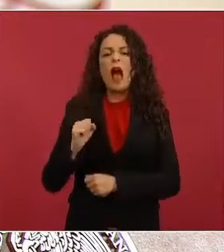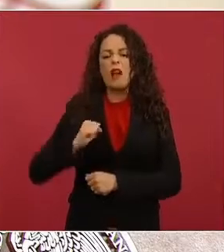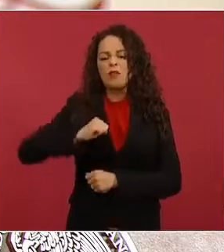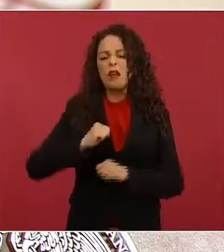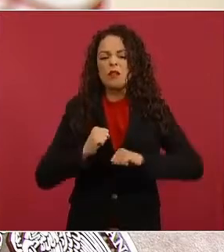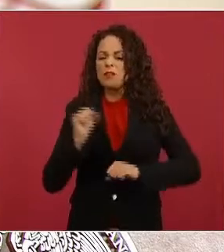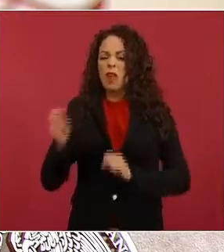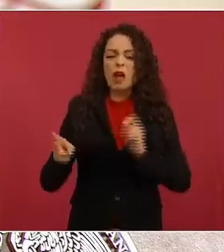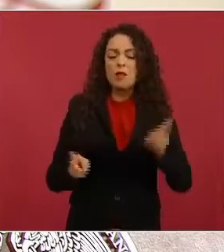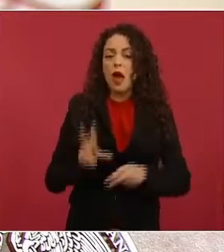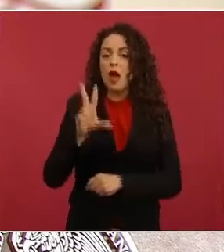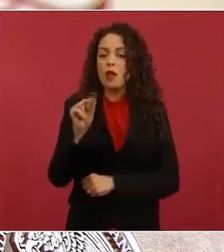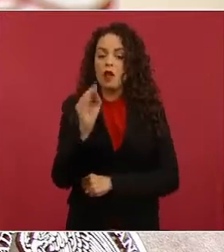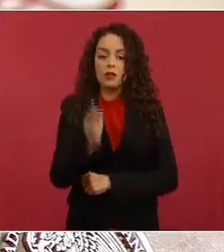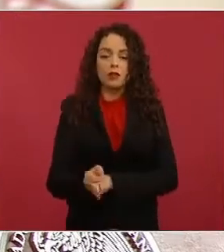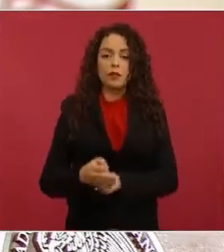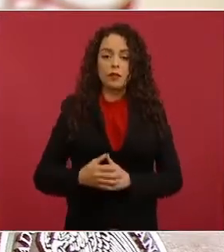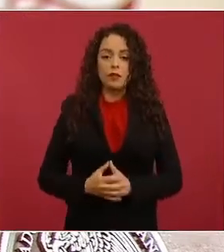Esto es.